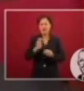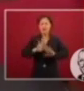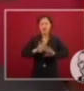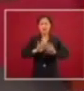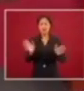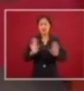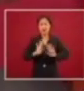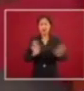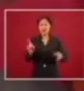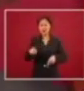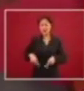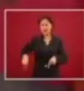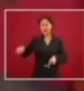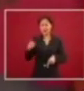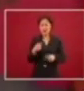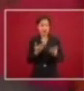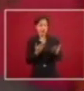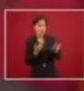escalando